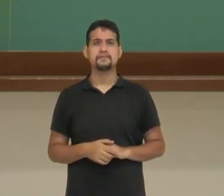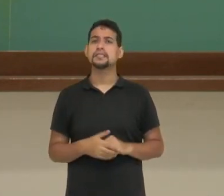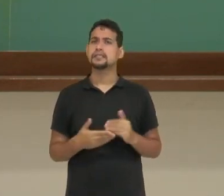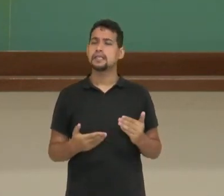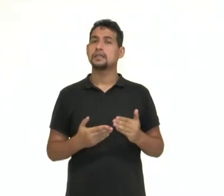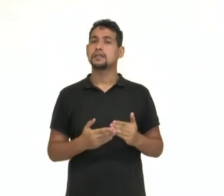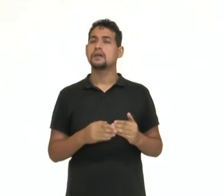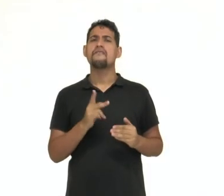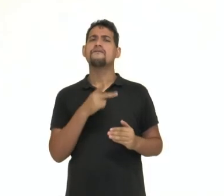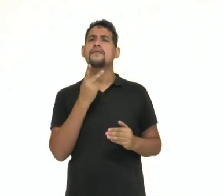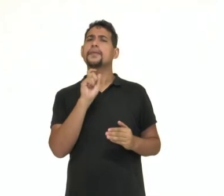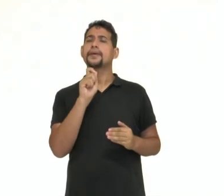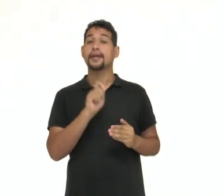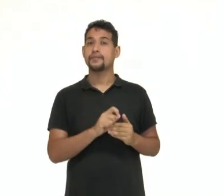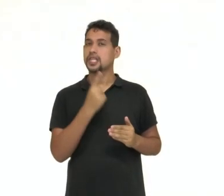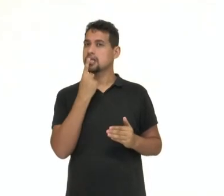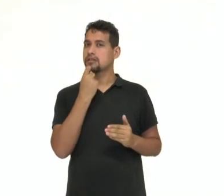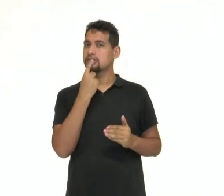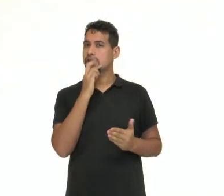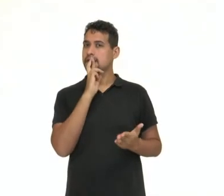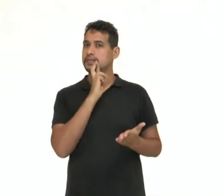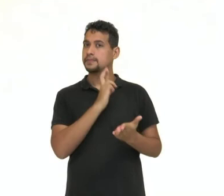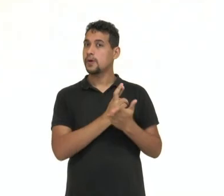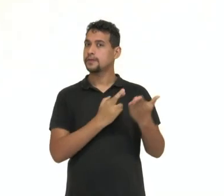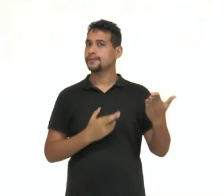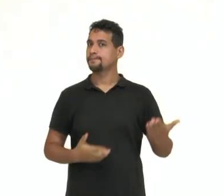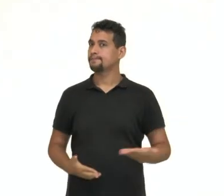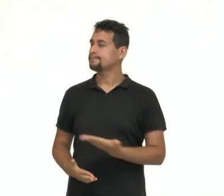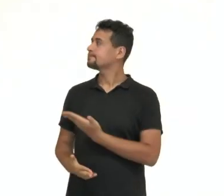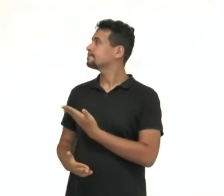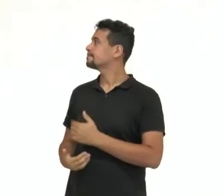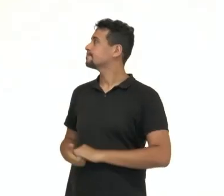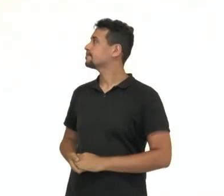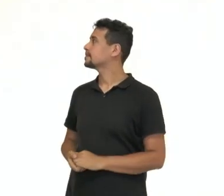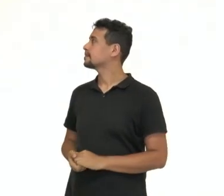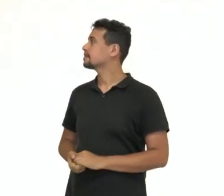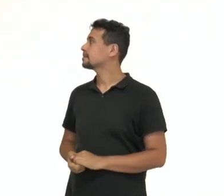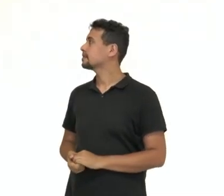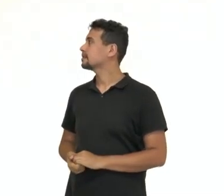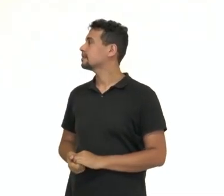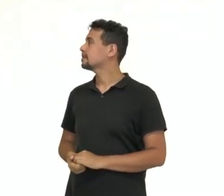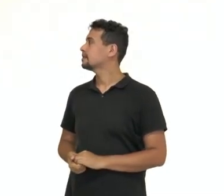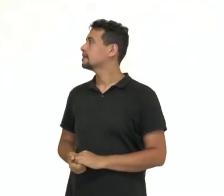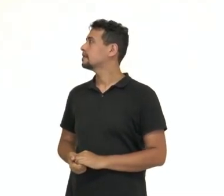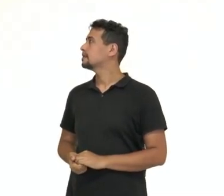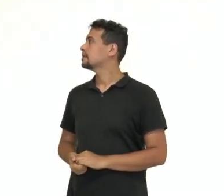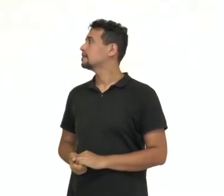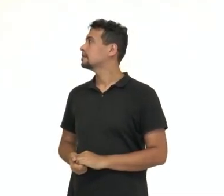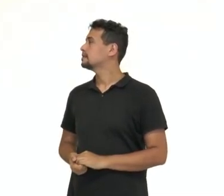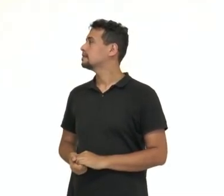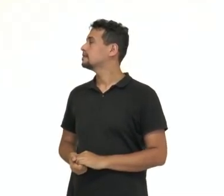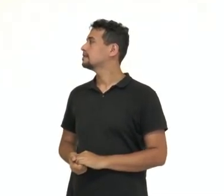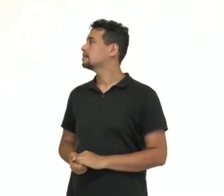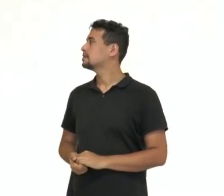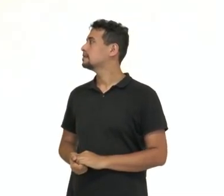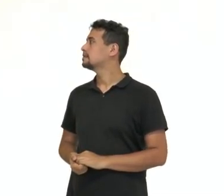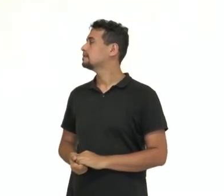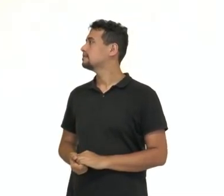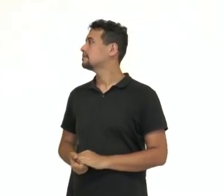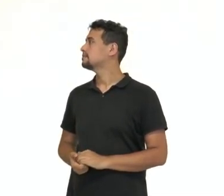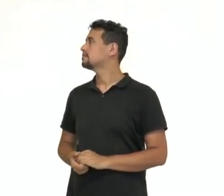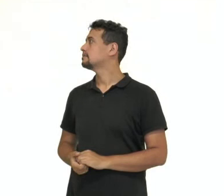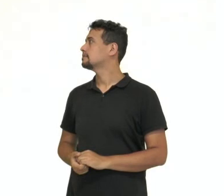Bueno, la crítica es la basura dejada por el hombre en los mares, pues